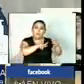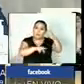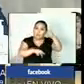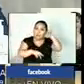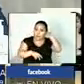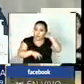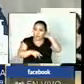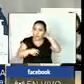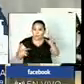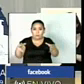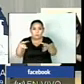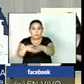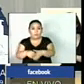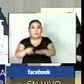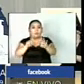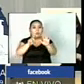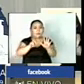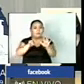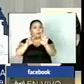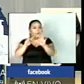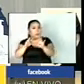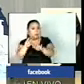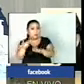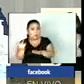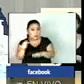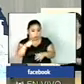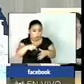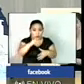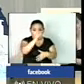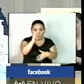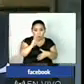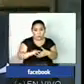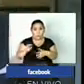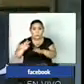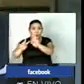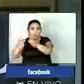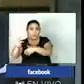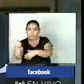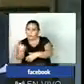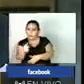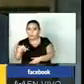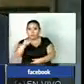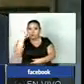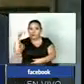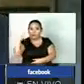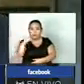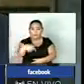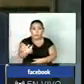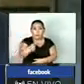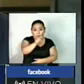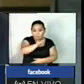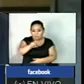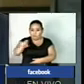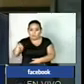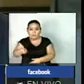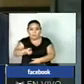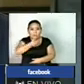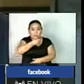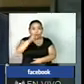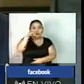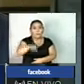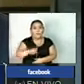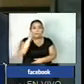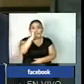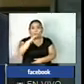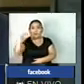647 son costarricenses y tenemos 72 extranjeros así es como cierra entonces la semana aquí en